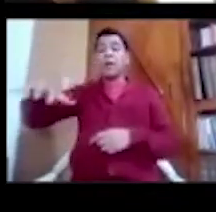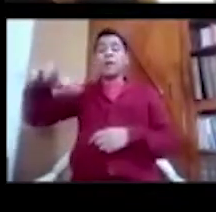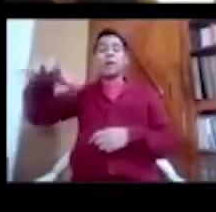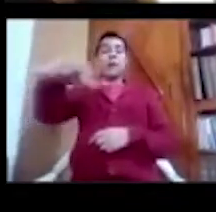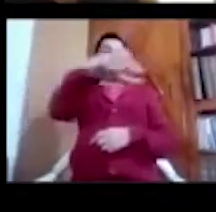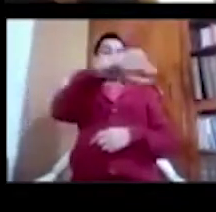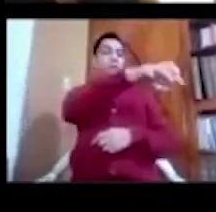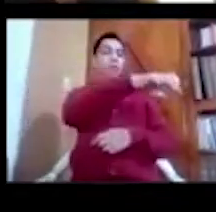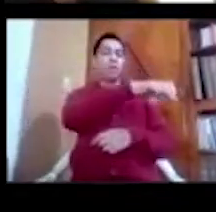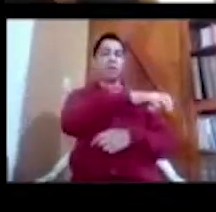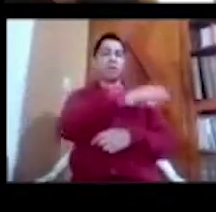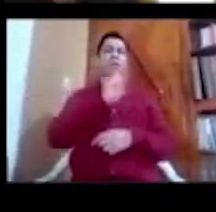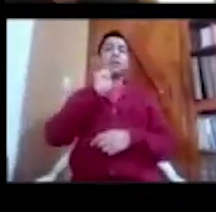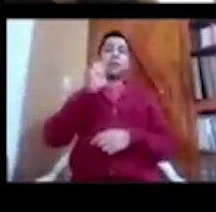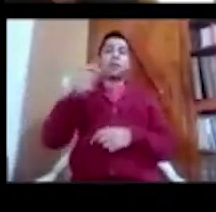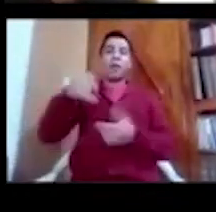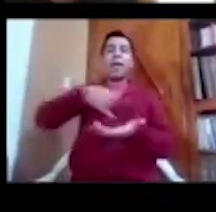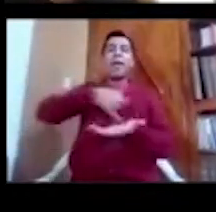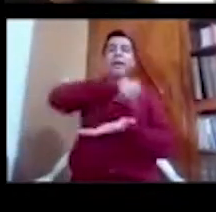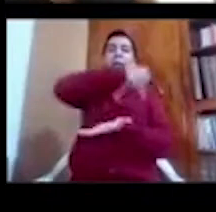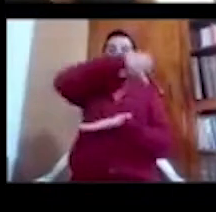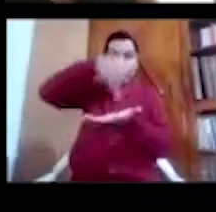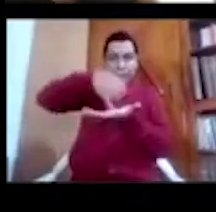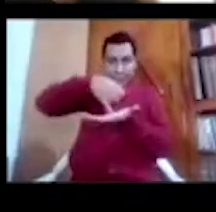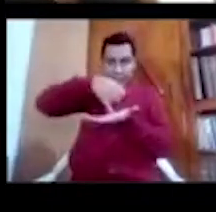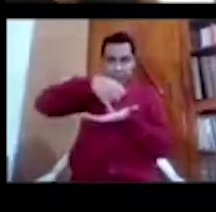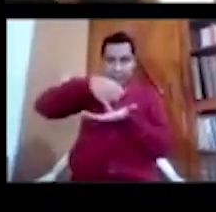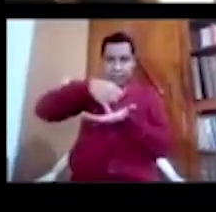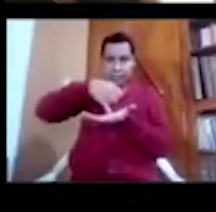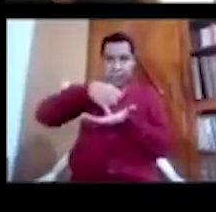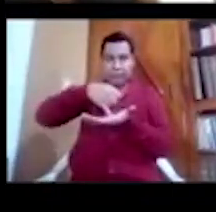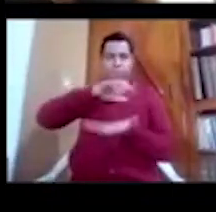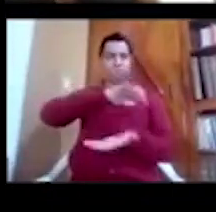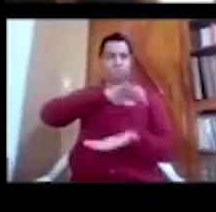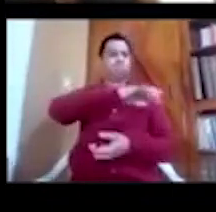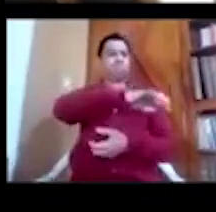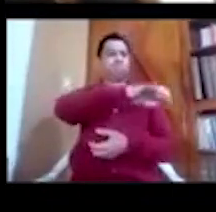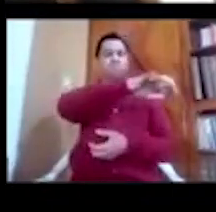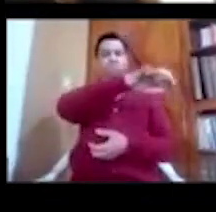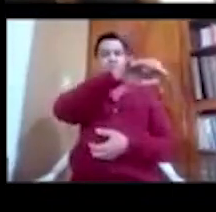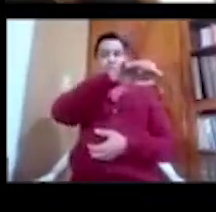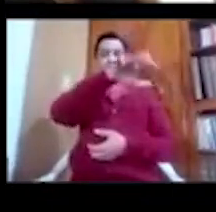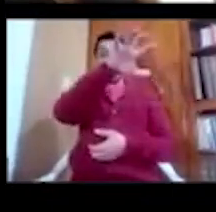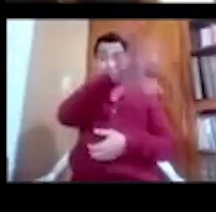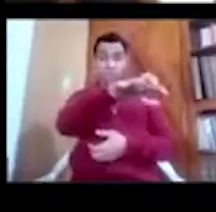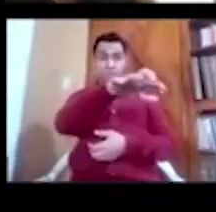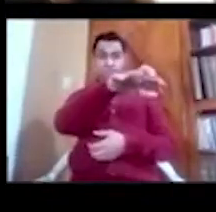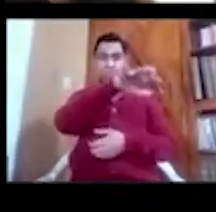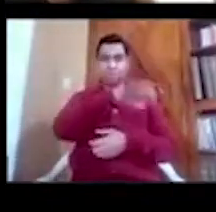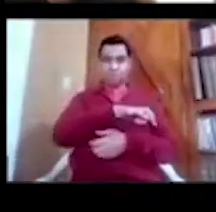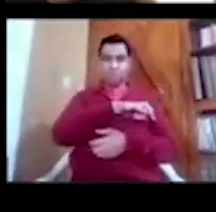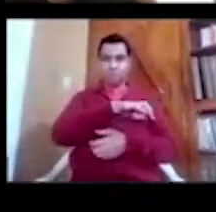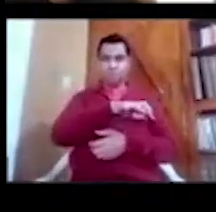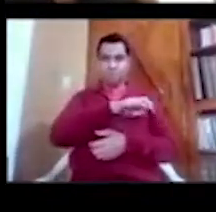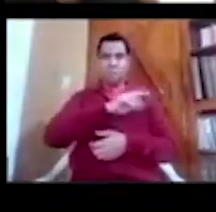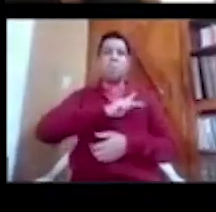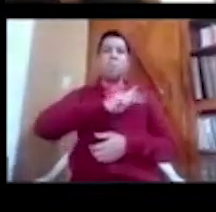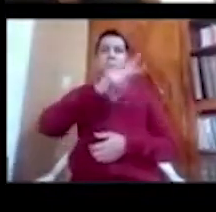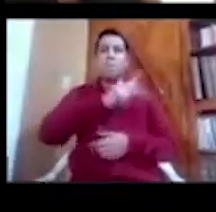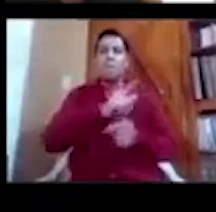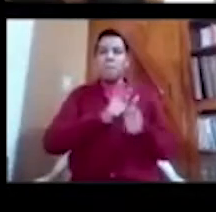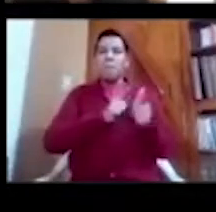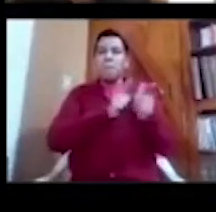vamos a concentrar en las islas mayores, en donde se ubicaron dos ciudades gemelas, como bien lo decía el doctor, Ciudad